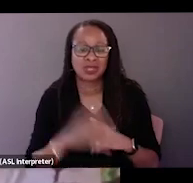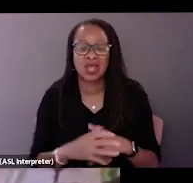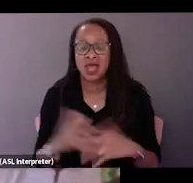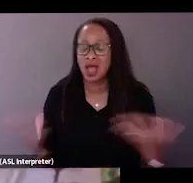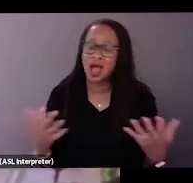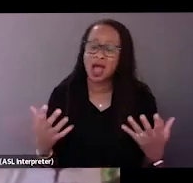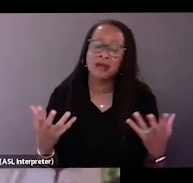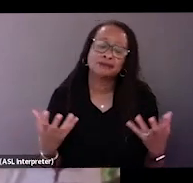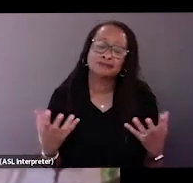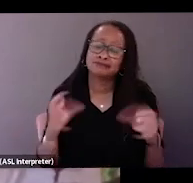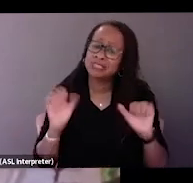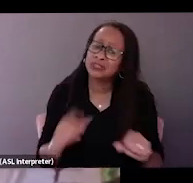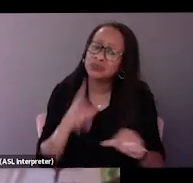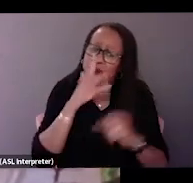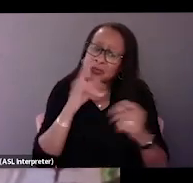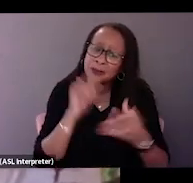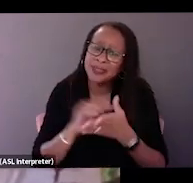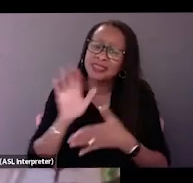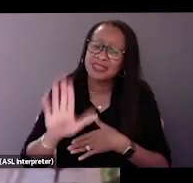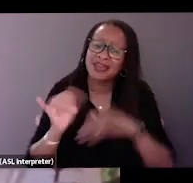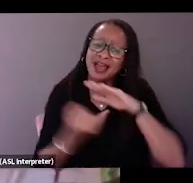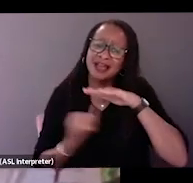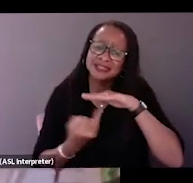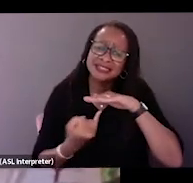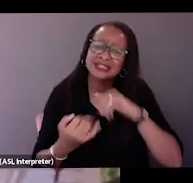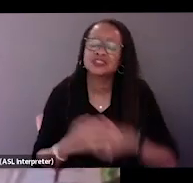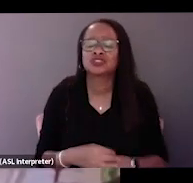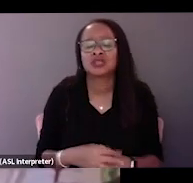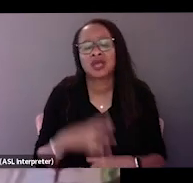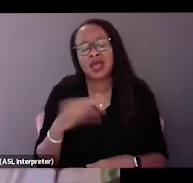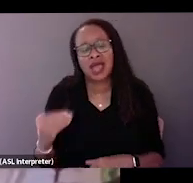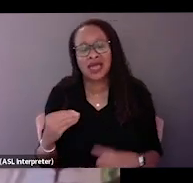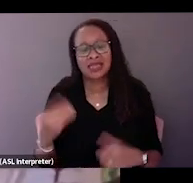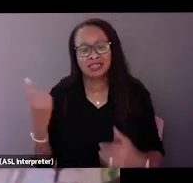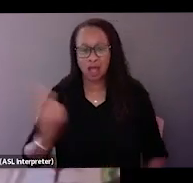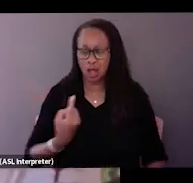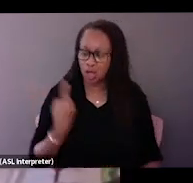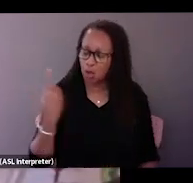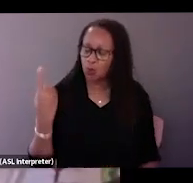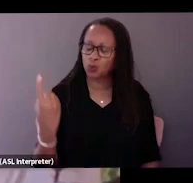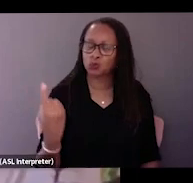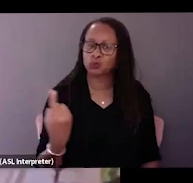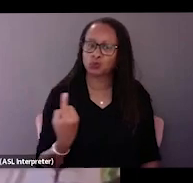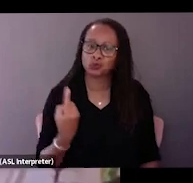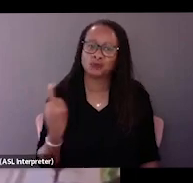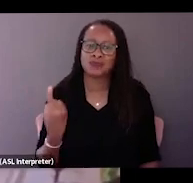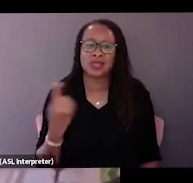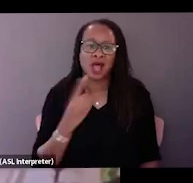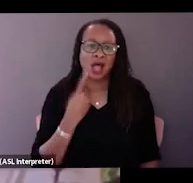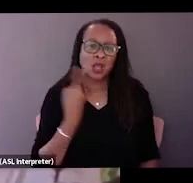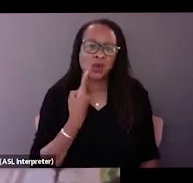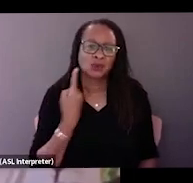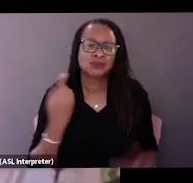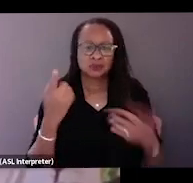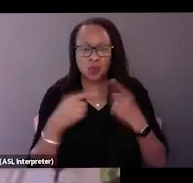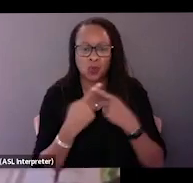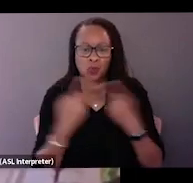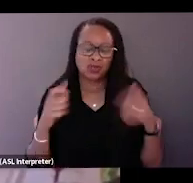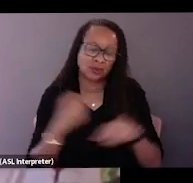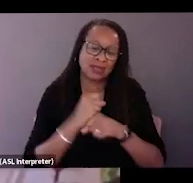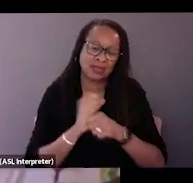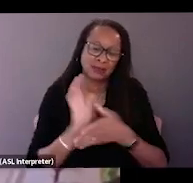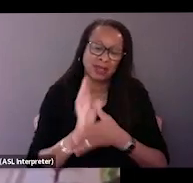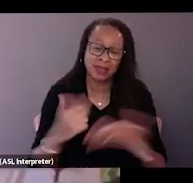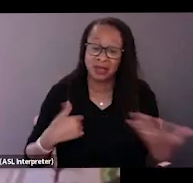if you could speak about isolation and this aloneness when you're making a movie. I'm